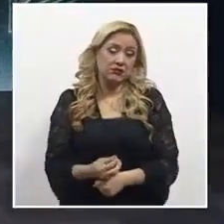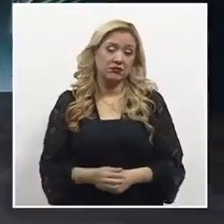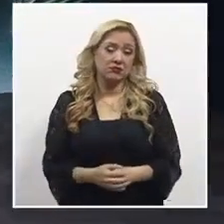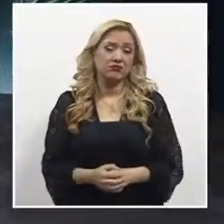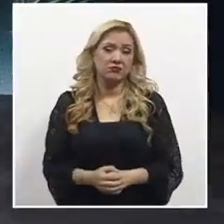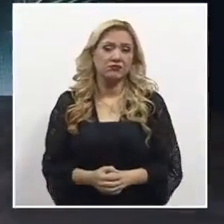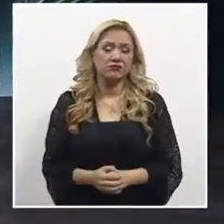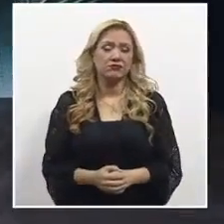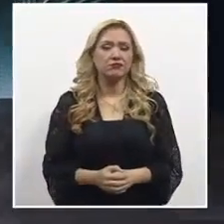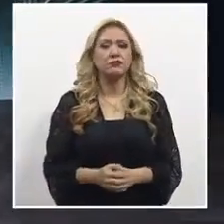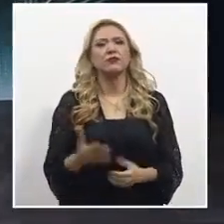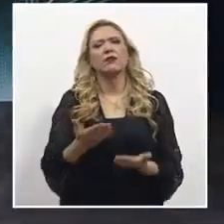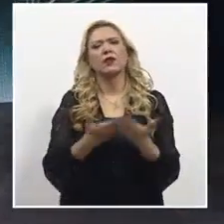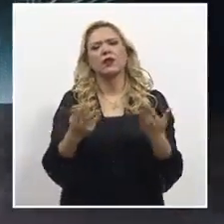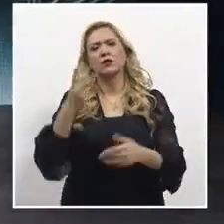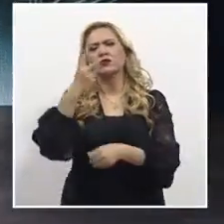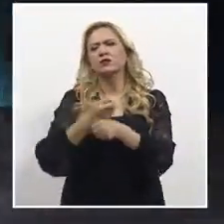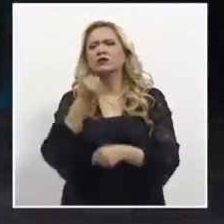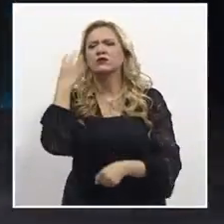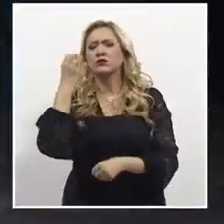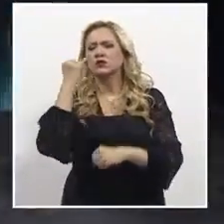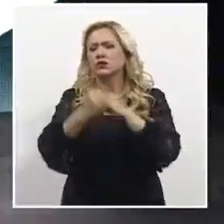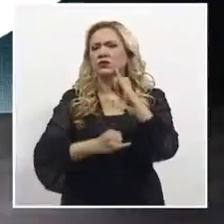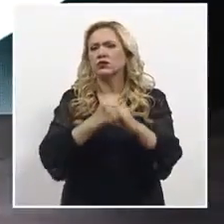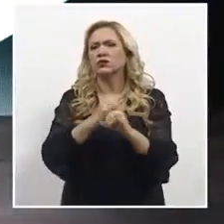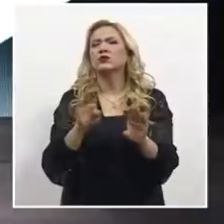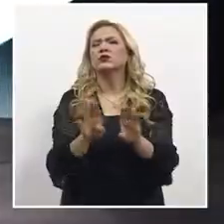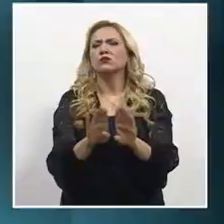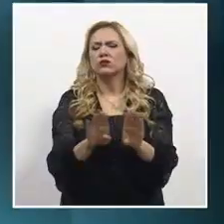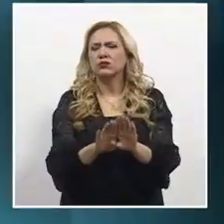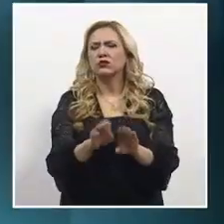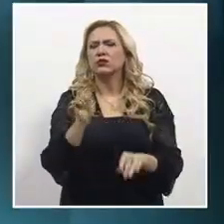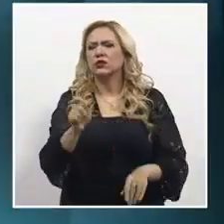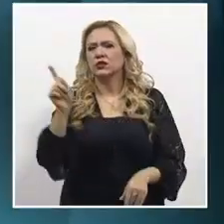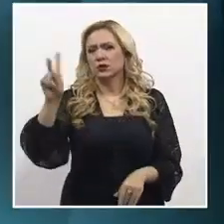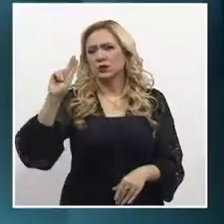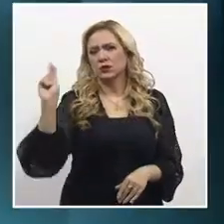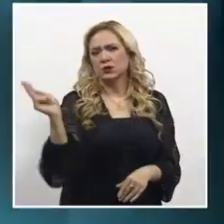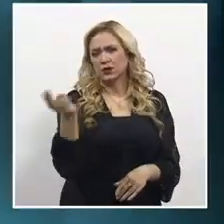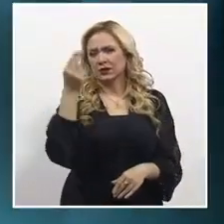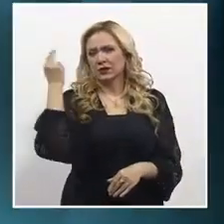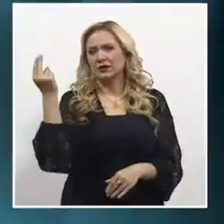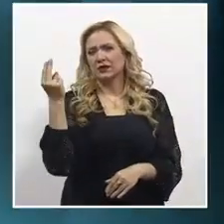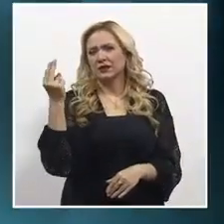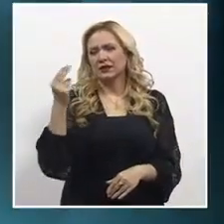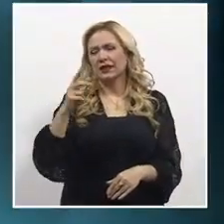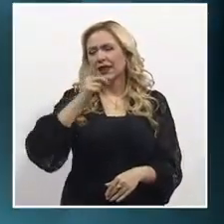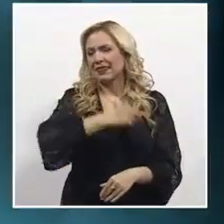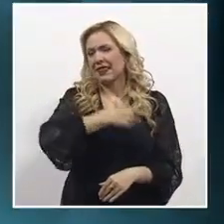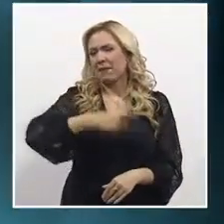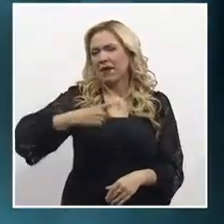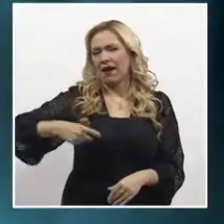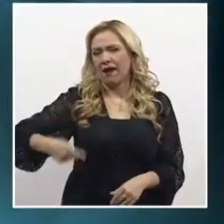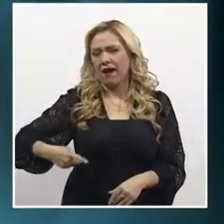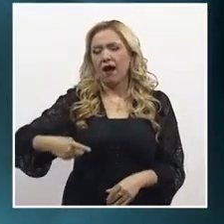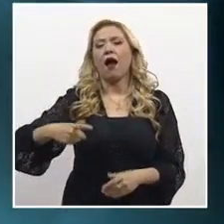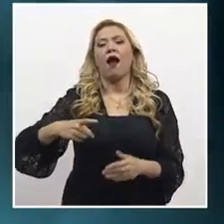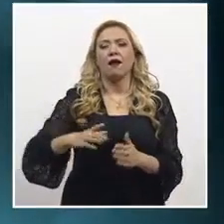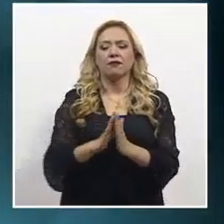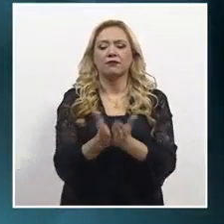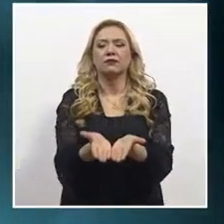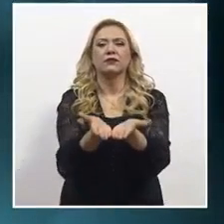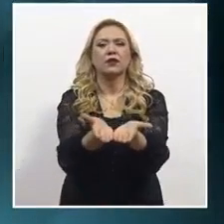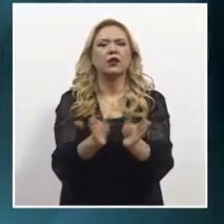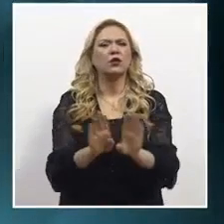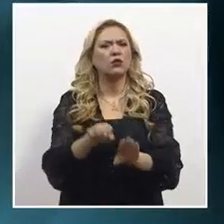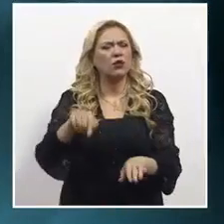Y como parte del segundo Foro Internacional de Subrogación en la Universidad Aalborg en Copenhague, Dinamarca, se presentó la obra Subrogación